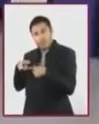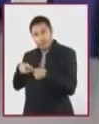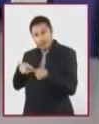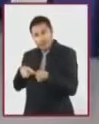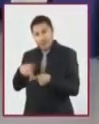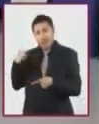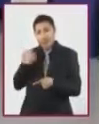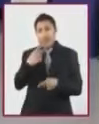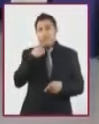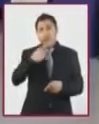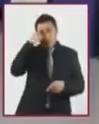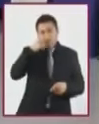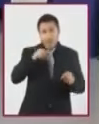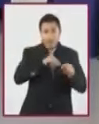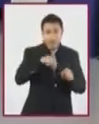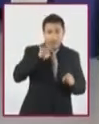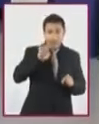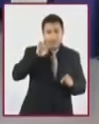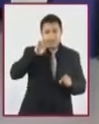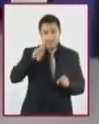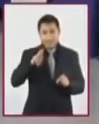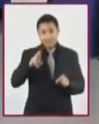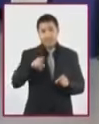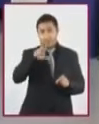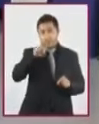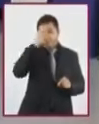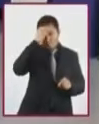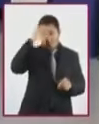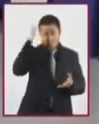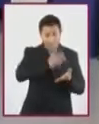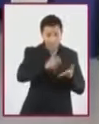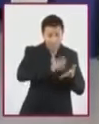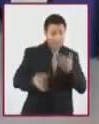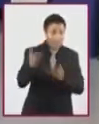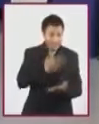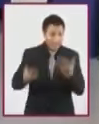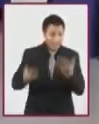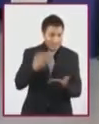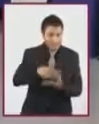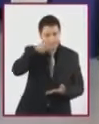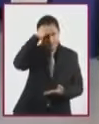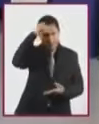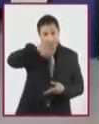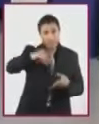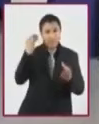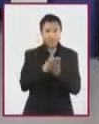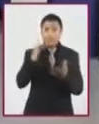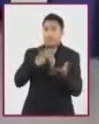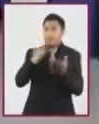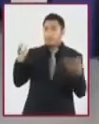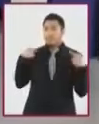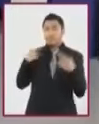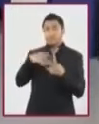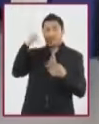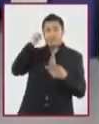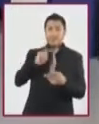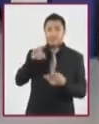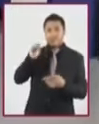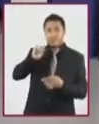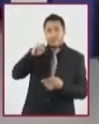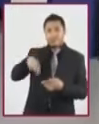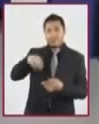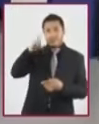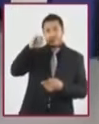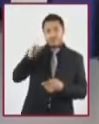medirla? No olviden compartir lo que han aprendido en esta sesión. Agradecemos a la maestra Cindy por su